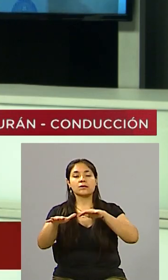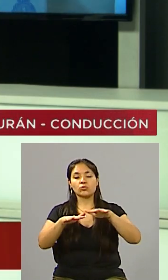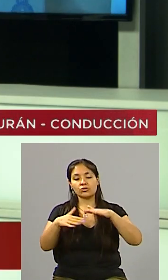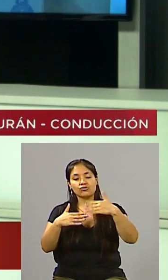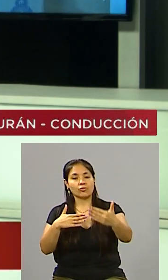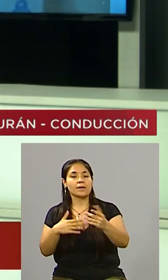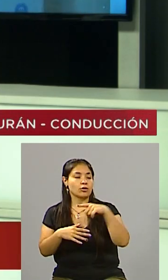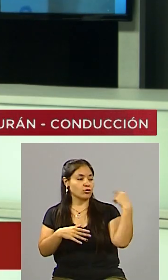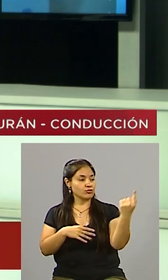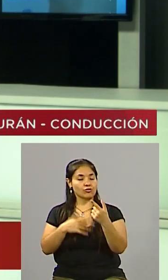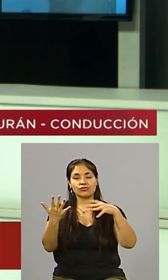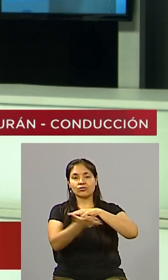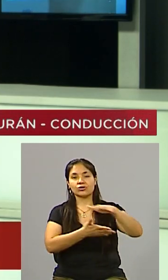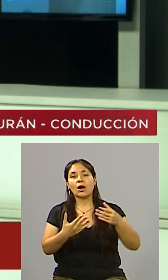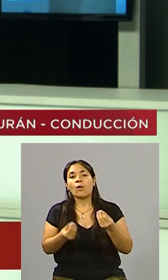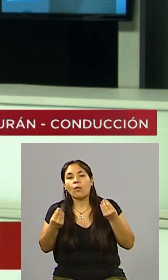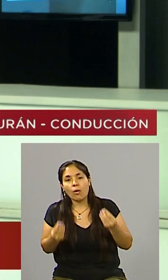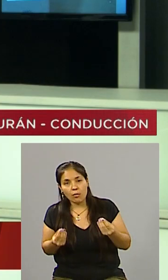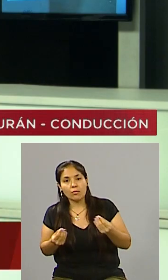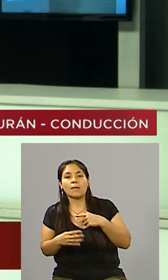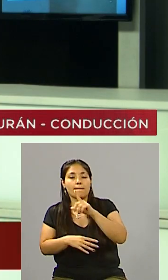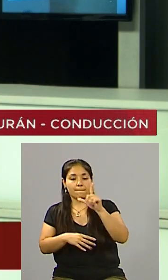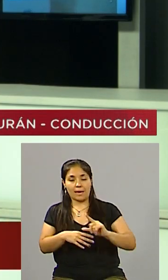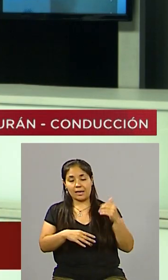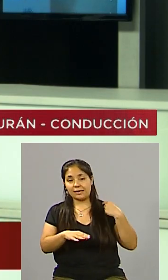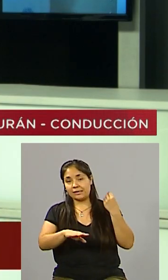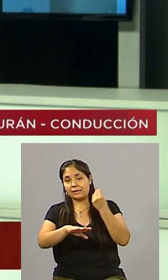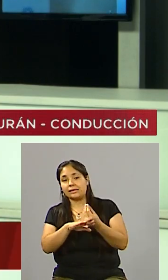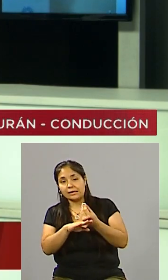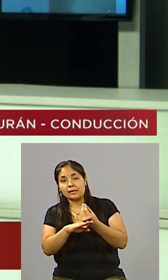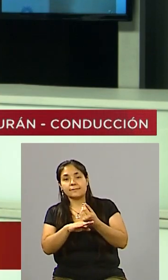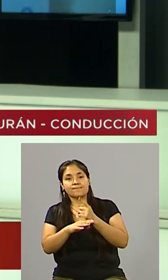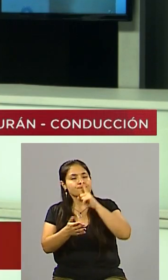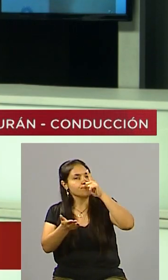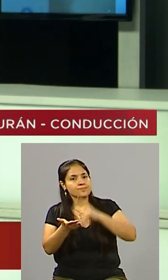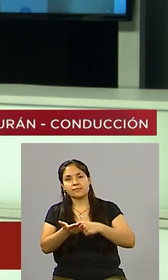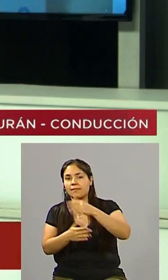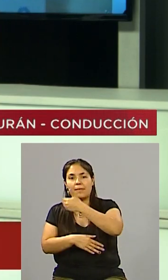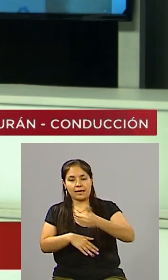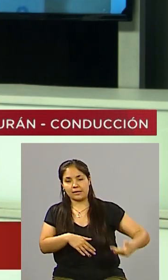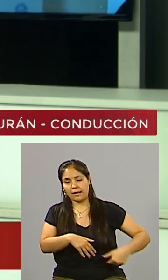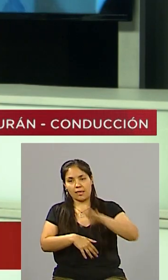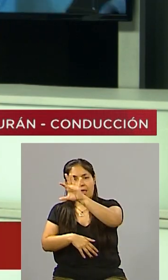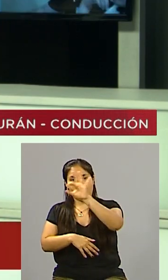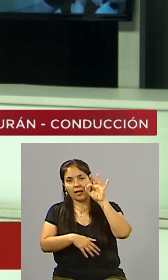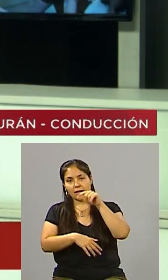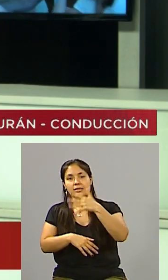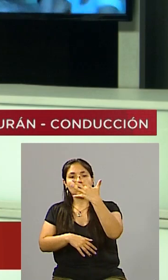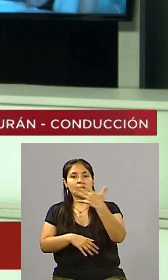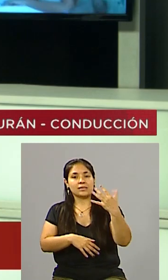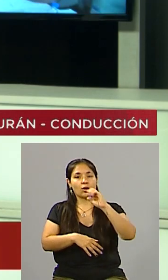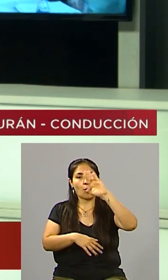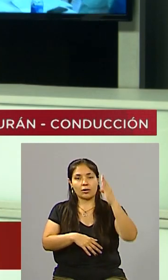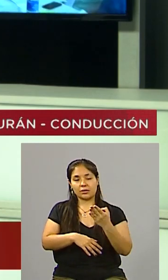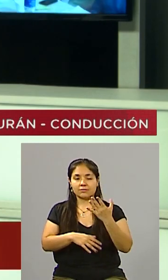encontrar nosotros como sociedad, como parte de este país que ha elegido a un presidente con un 55%,